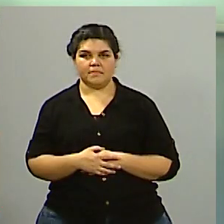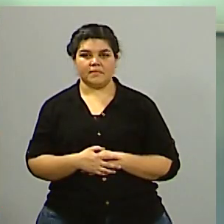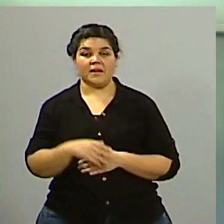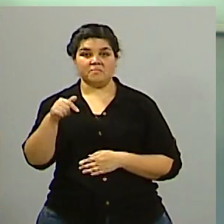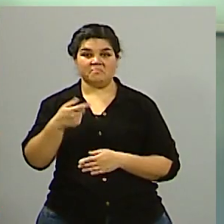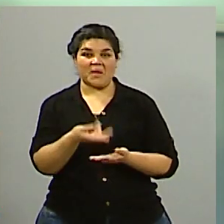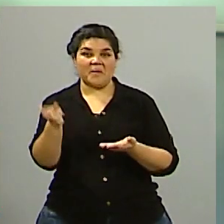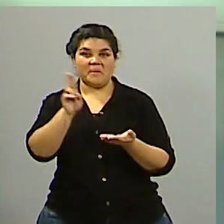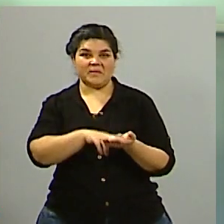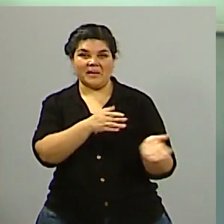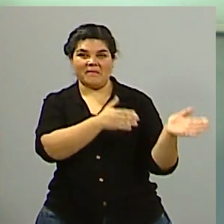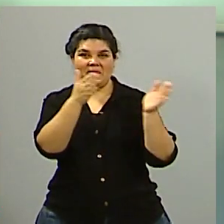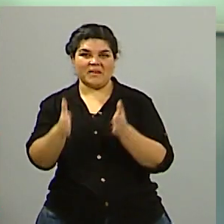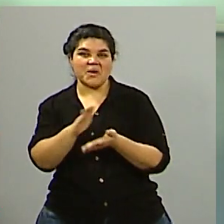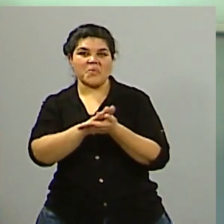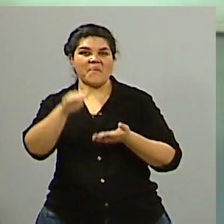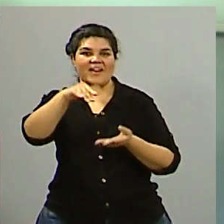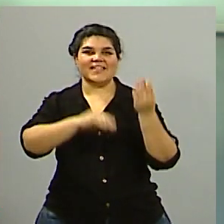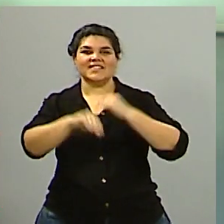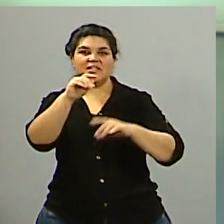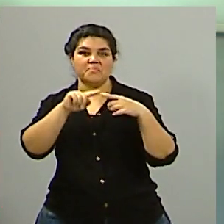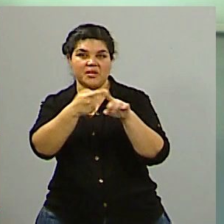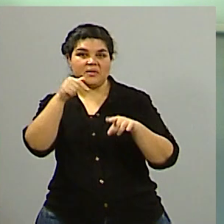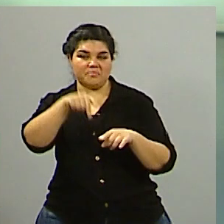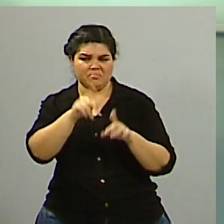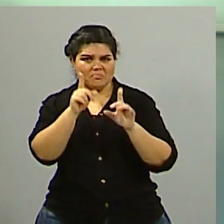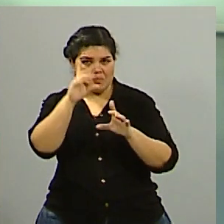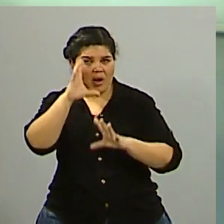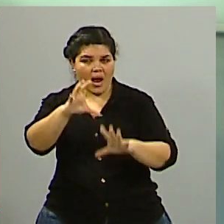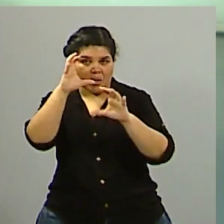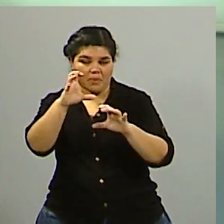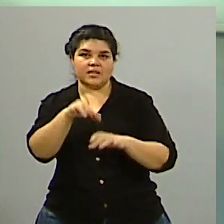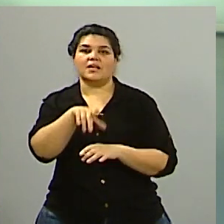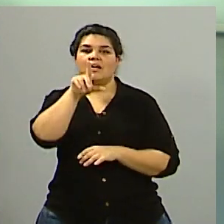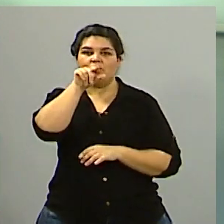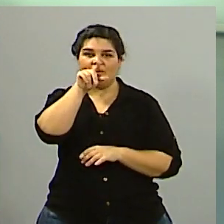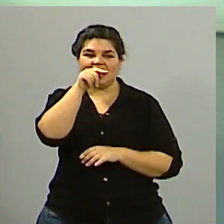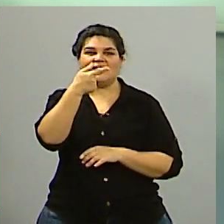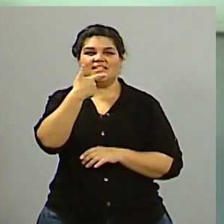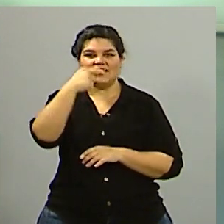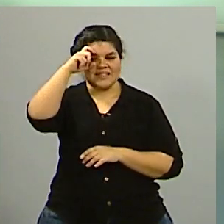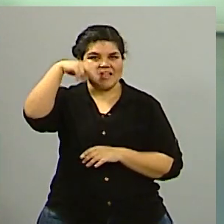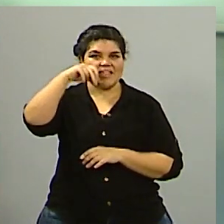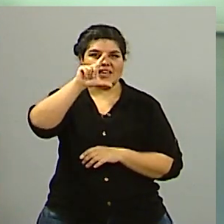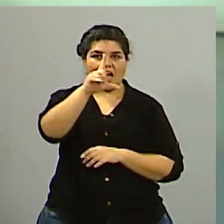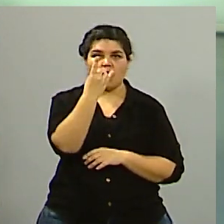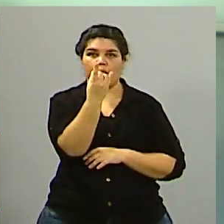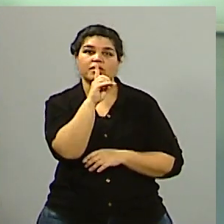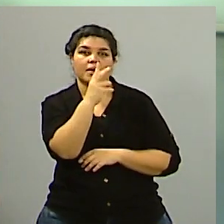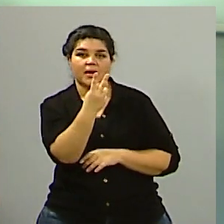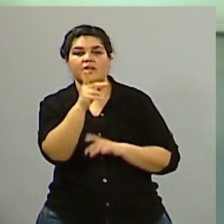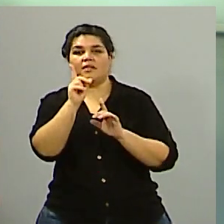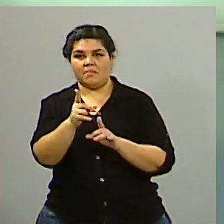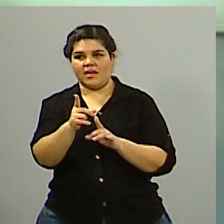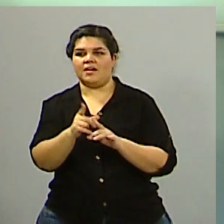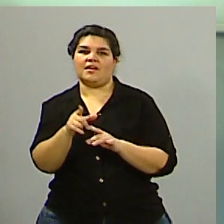Aquí estamos nuevamente, un nuevo bloque de Chat Político. Estamos en redes, recuerden Señal U TV en Twitter, estamos como Unidiversidad en Instagram y como